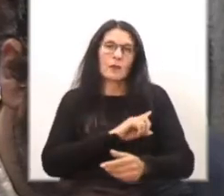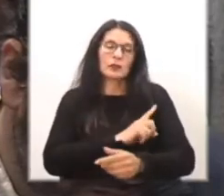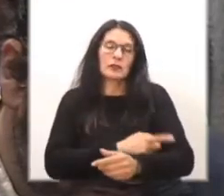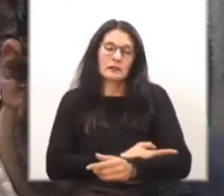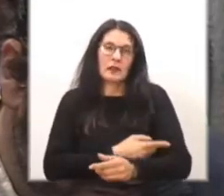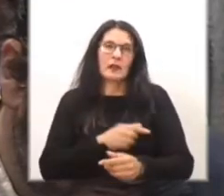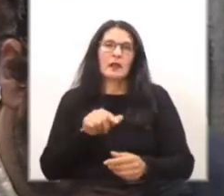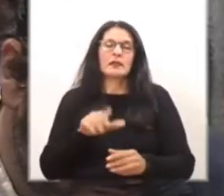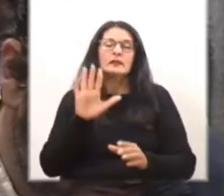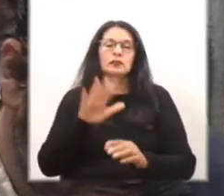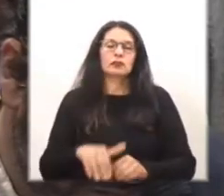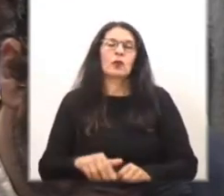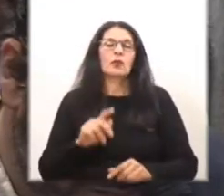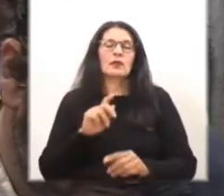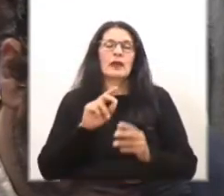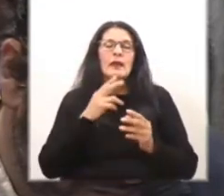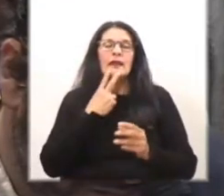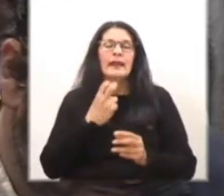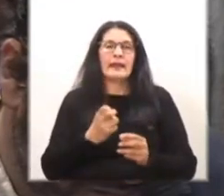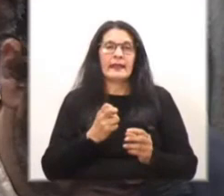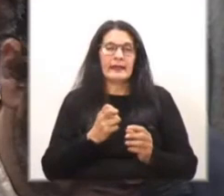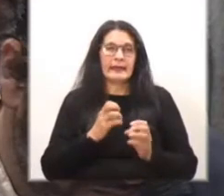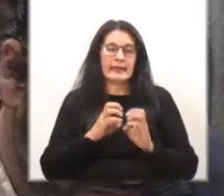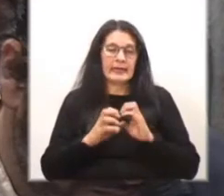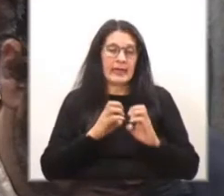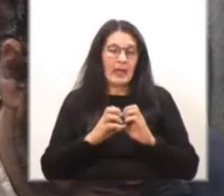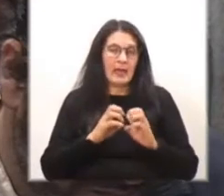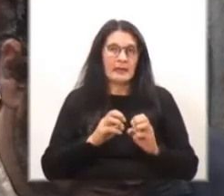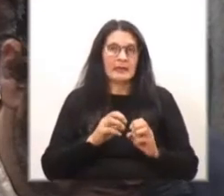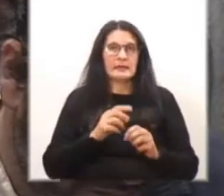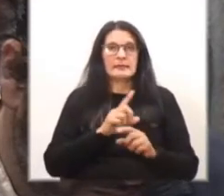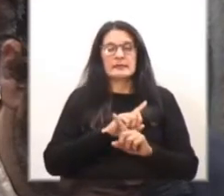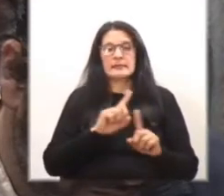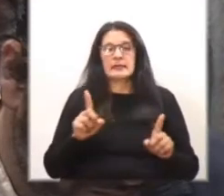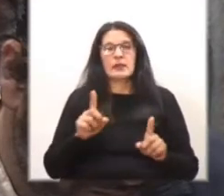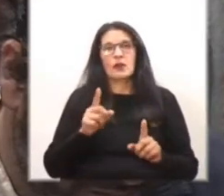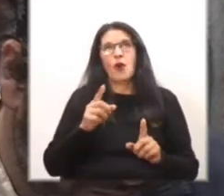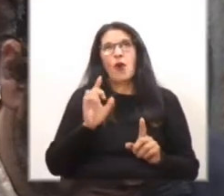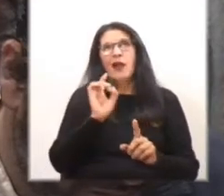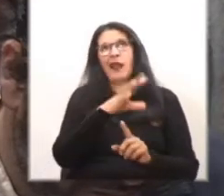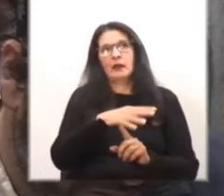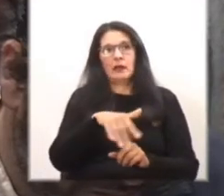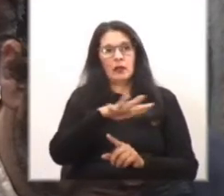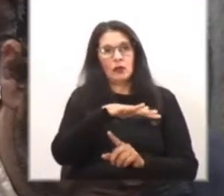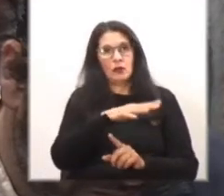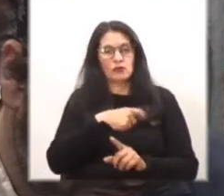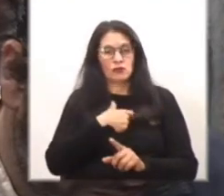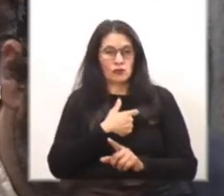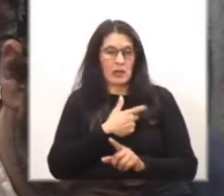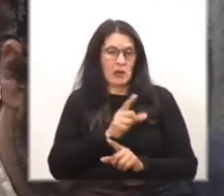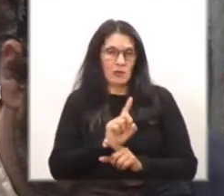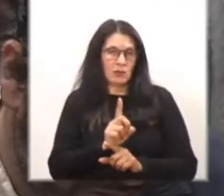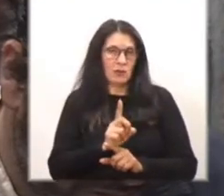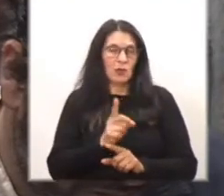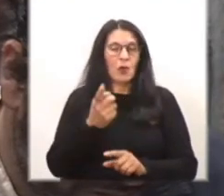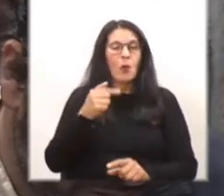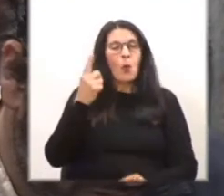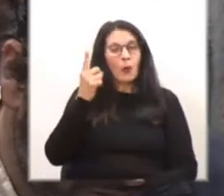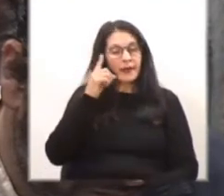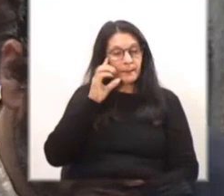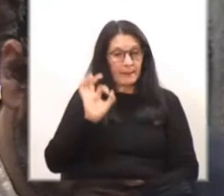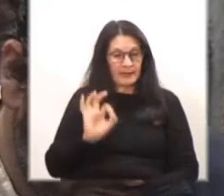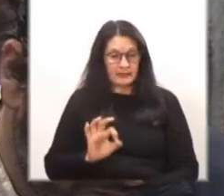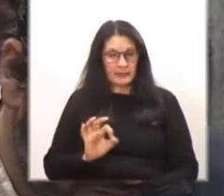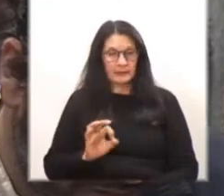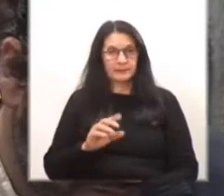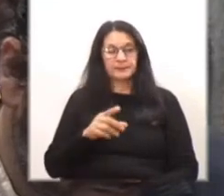generación de energía sin perder el foco en lo social. Mientras unos creen